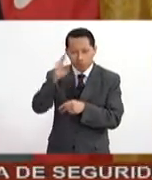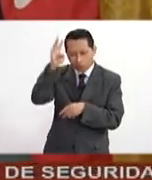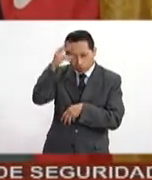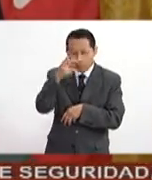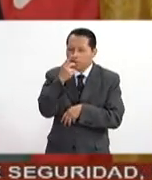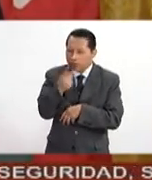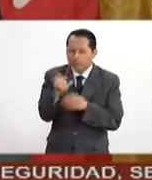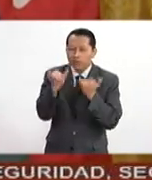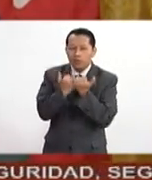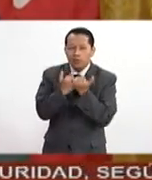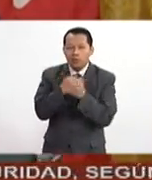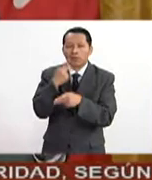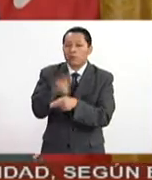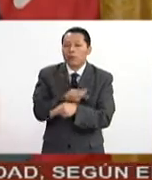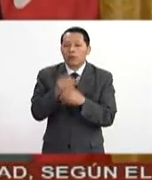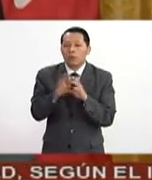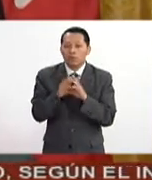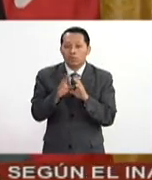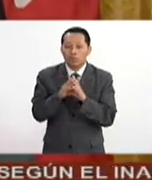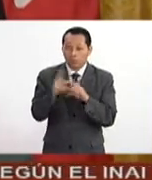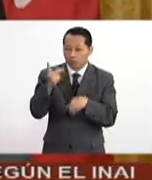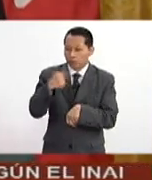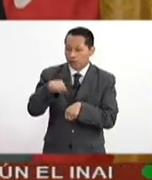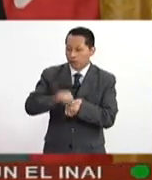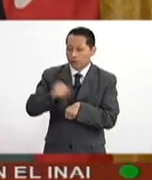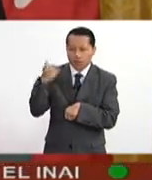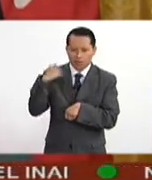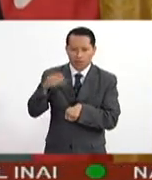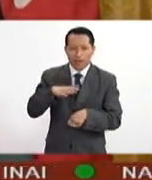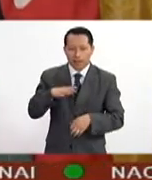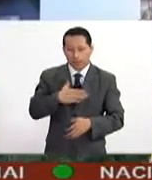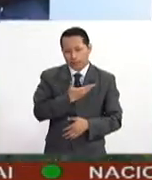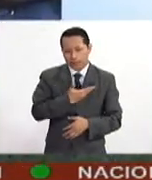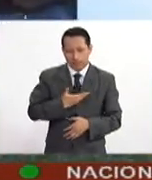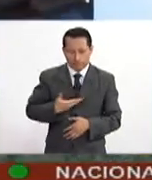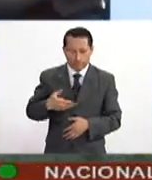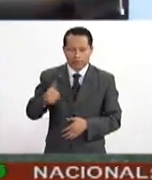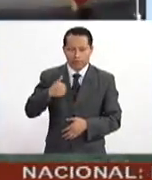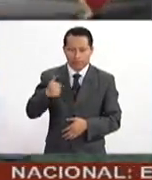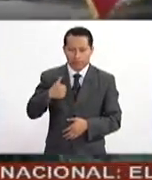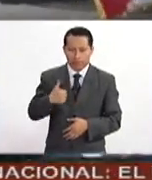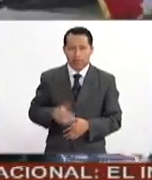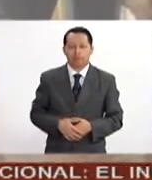Trump y también cómo reaccionó en su momento a finales de la semana pasada el primer ministro Justin Trudeau.